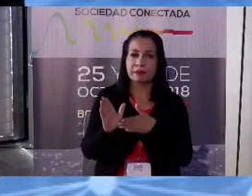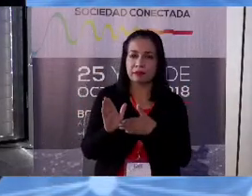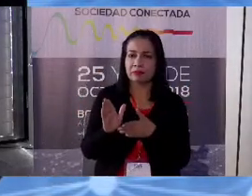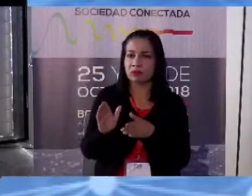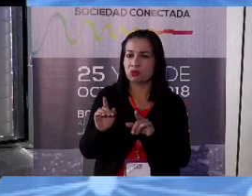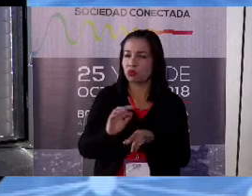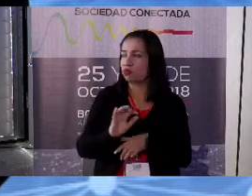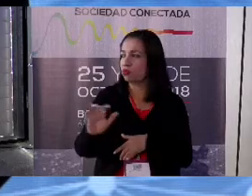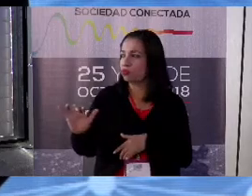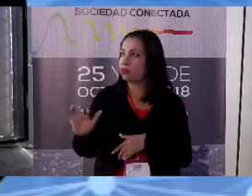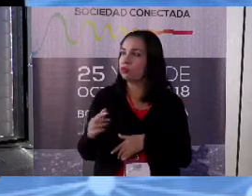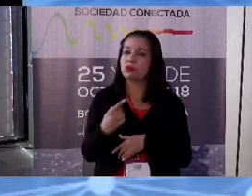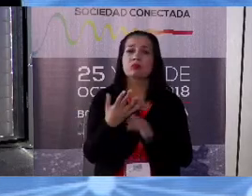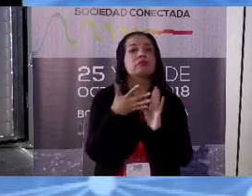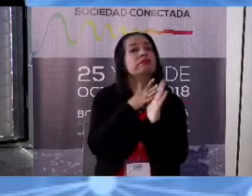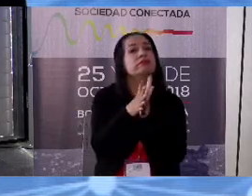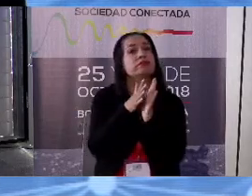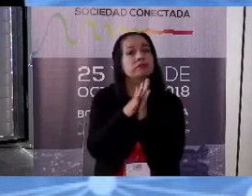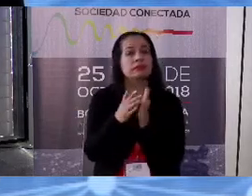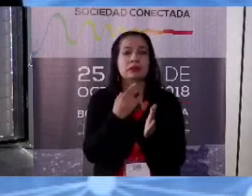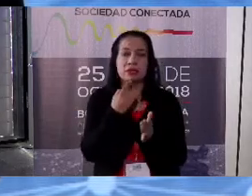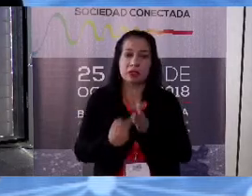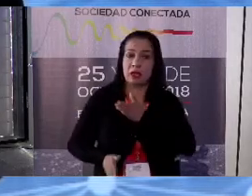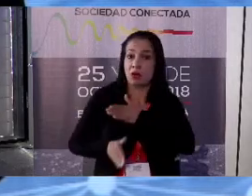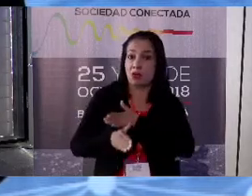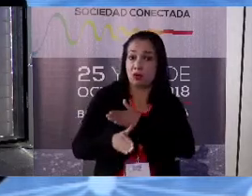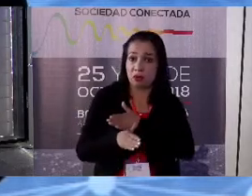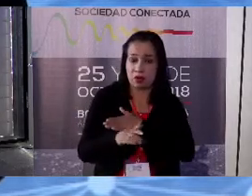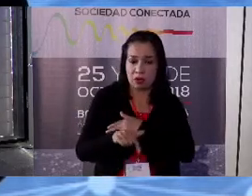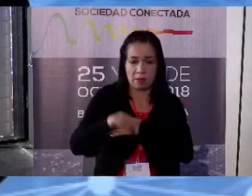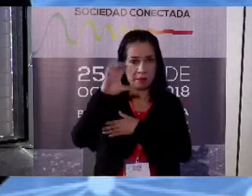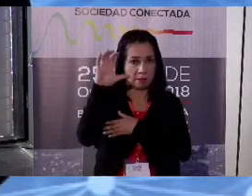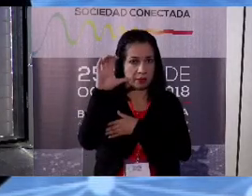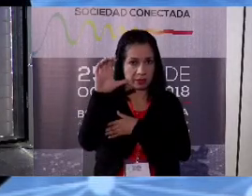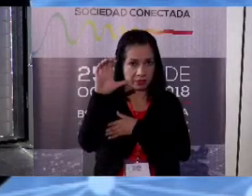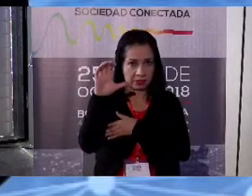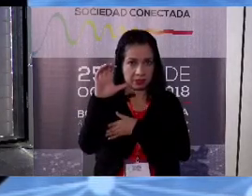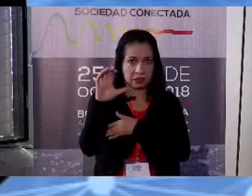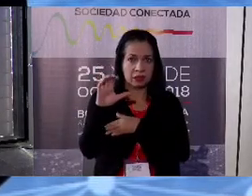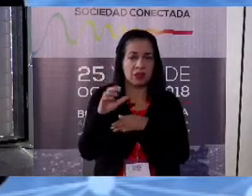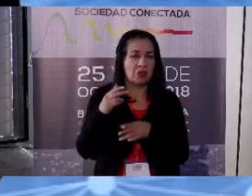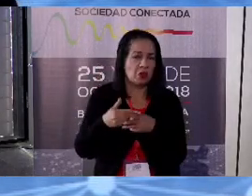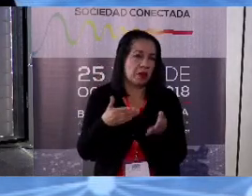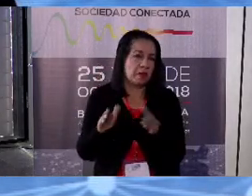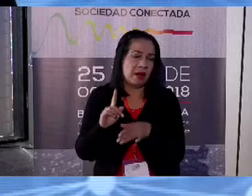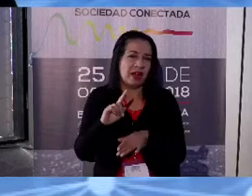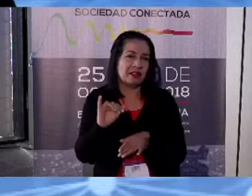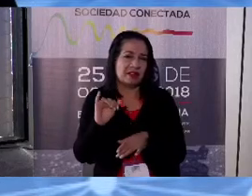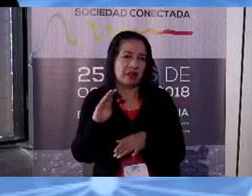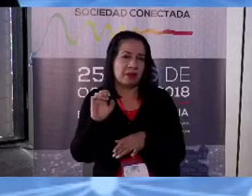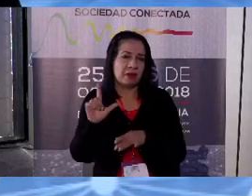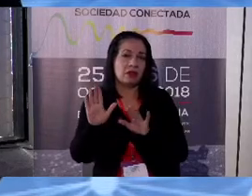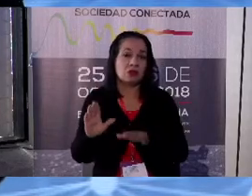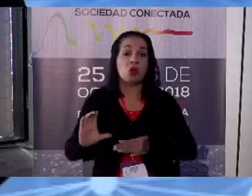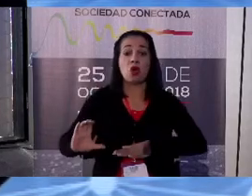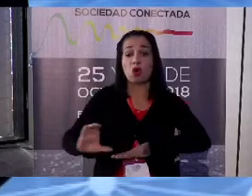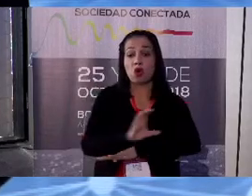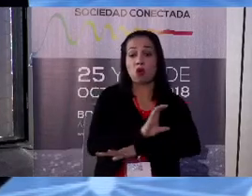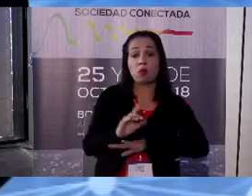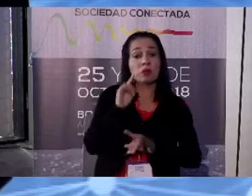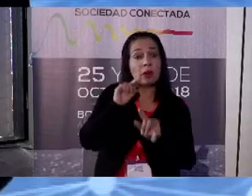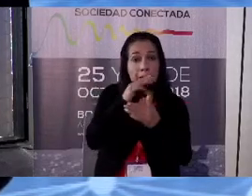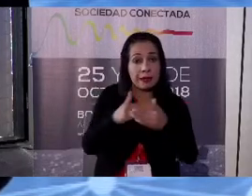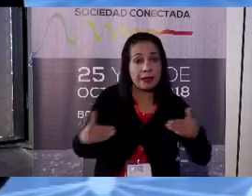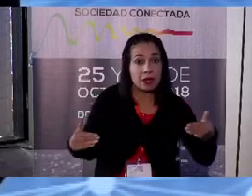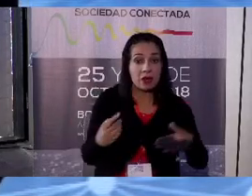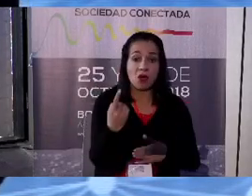ibirapitá Es la continuación de lo que en nuestro país se dio en Llamar plan sabal una computadora para un niño